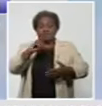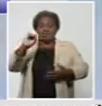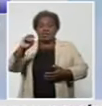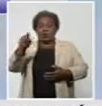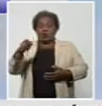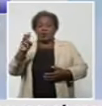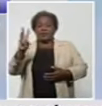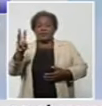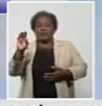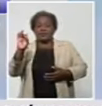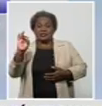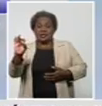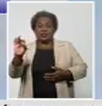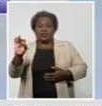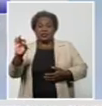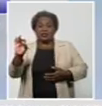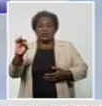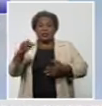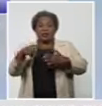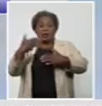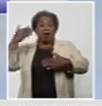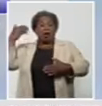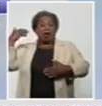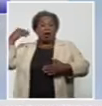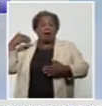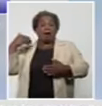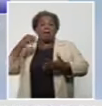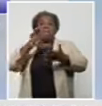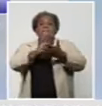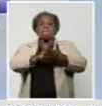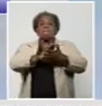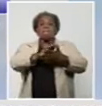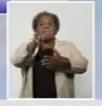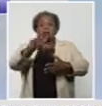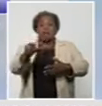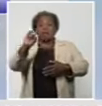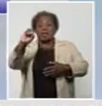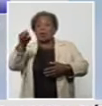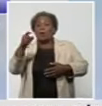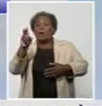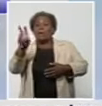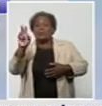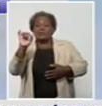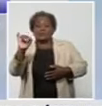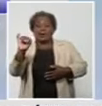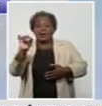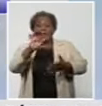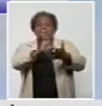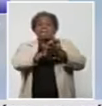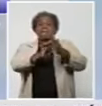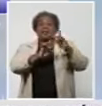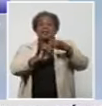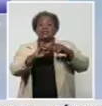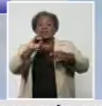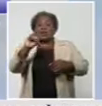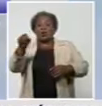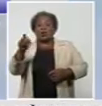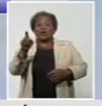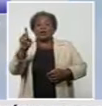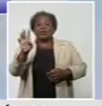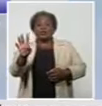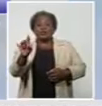0,37 en días anteriores. Mayabeque 0,26 y Matanza 0,14. Este